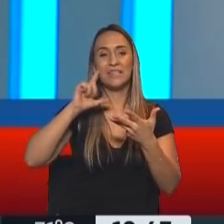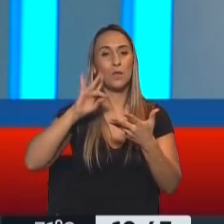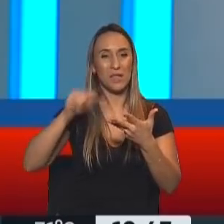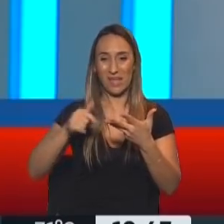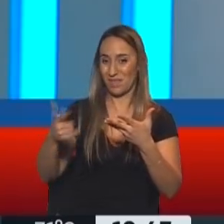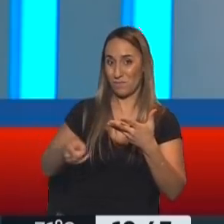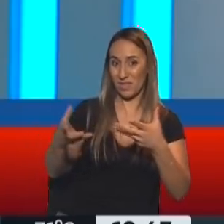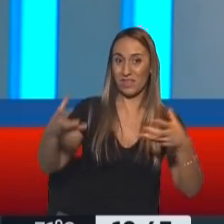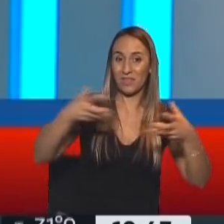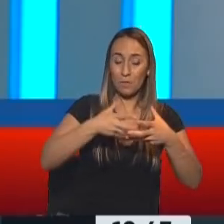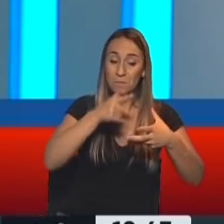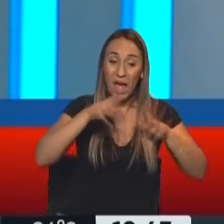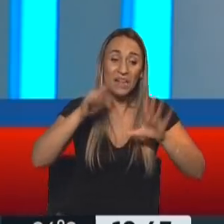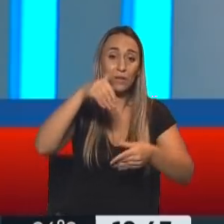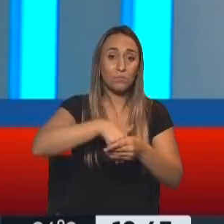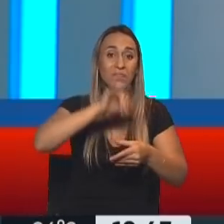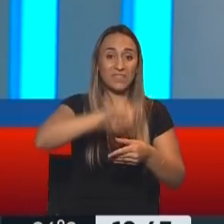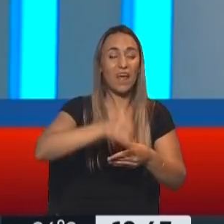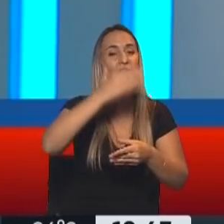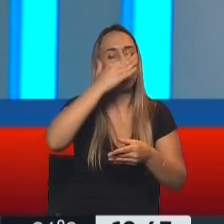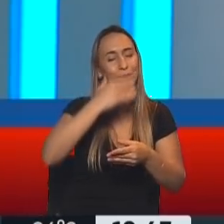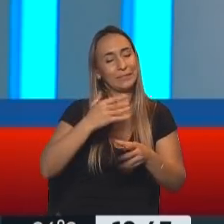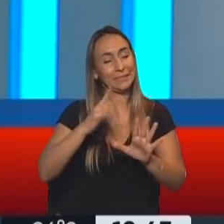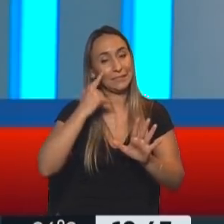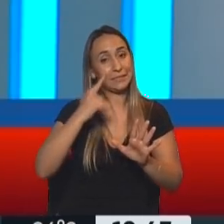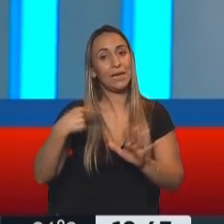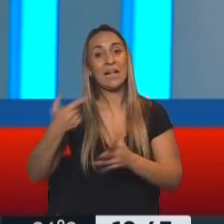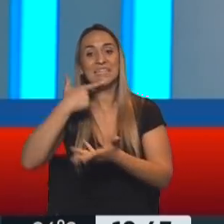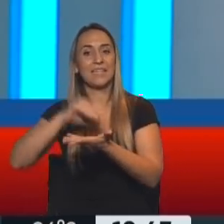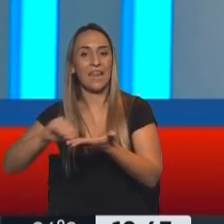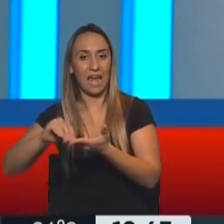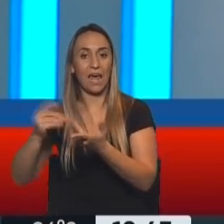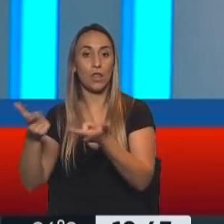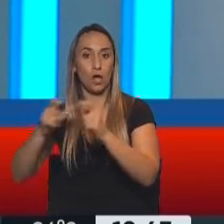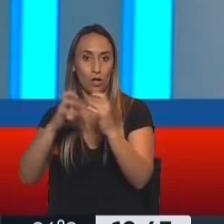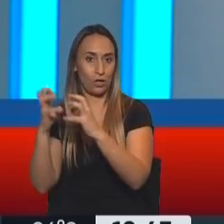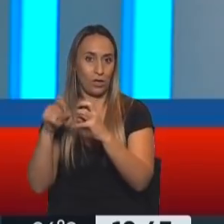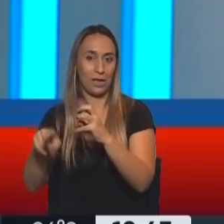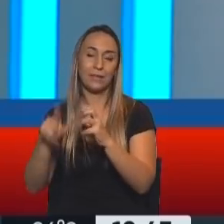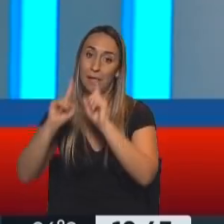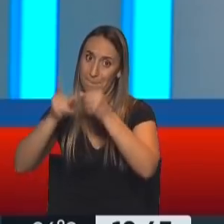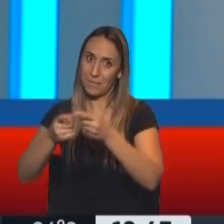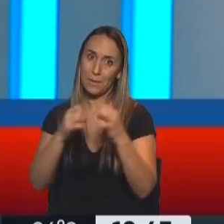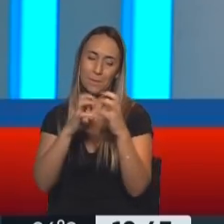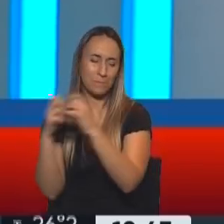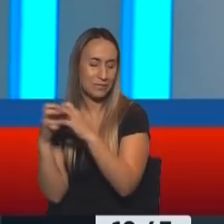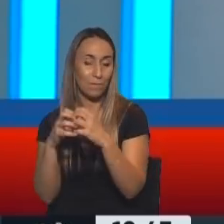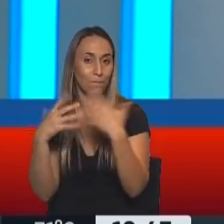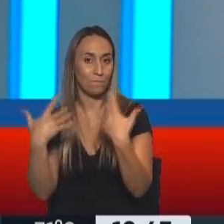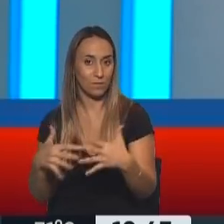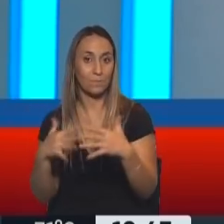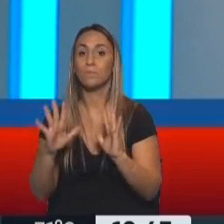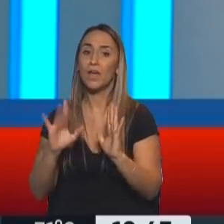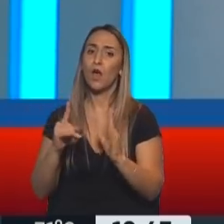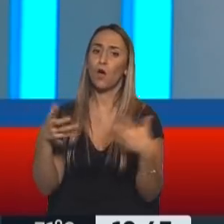garantizado el número. La pelea después viene en el Senado, donde ya va a haber otra discusión, pero va a tener también una herramienta, el